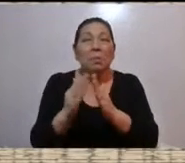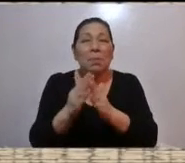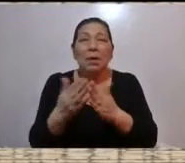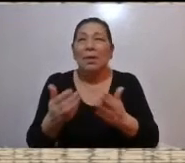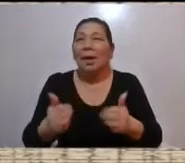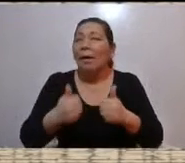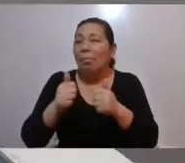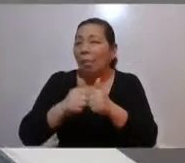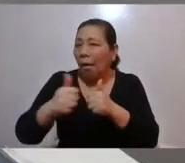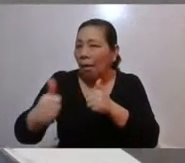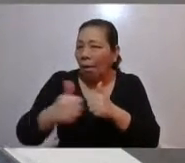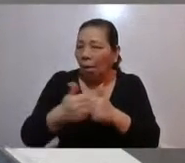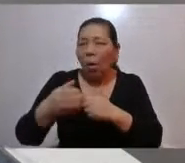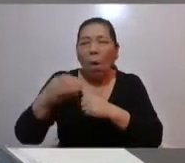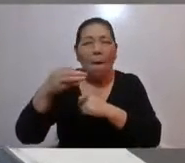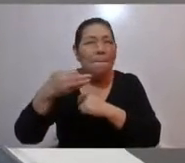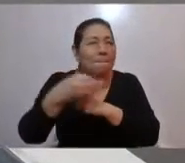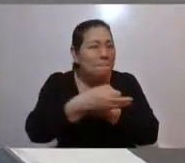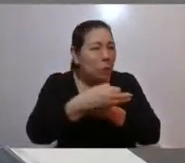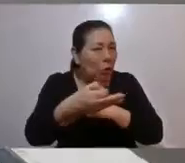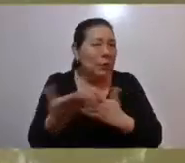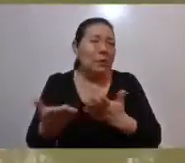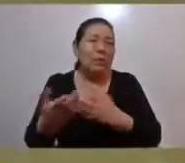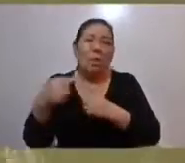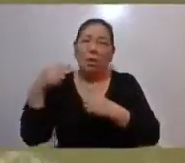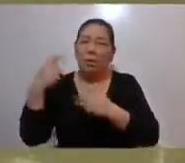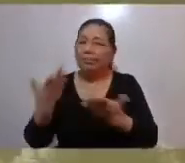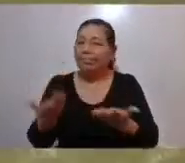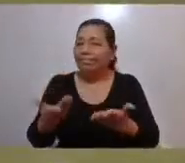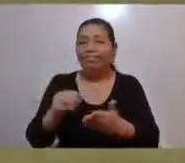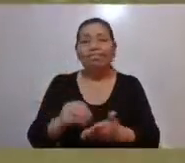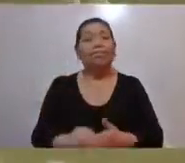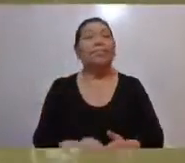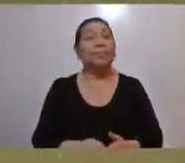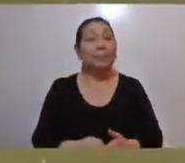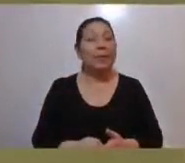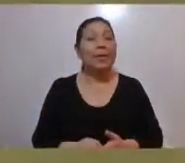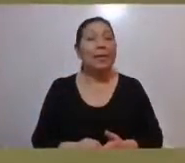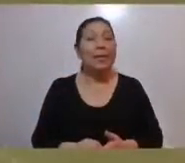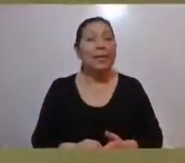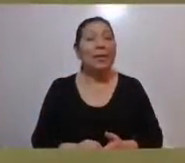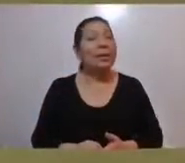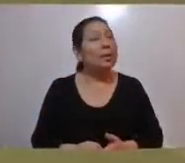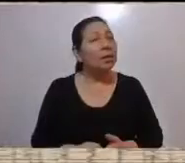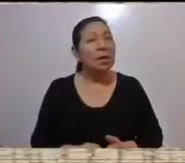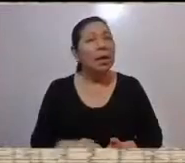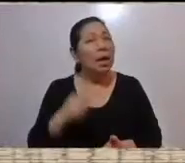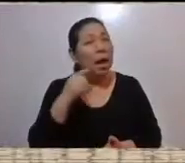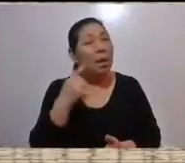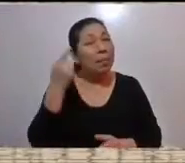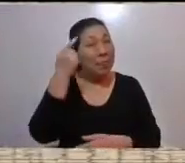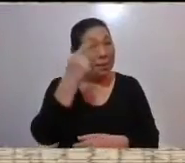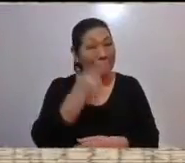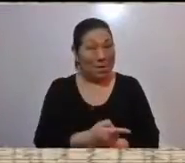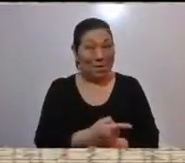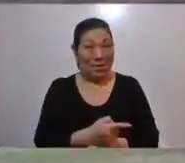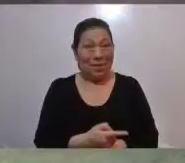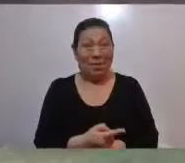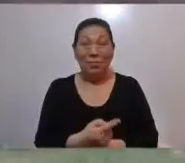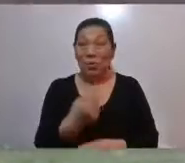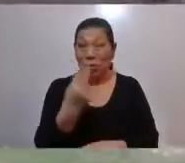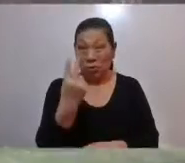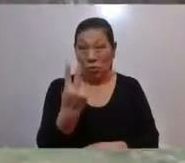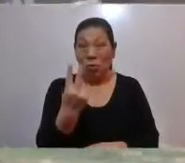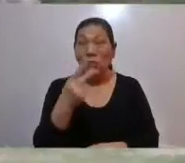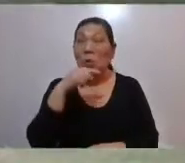y viviendo en lugares alejados o en espacios rurales de nuestro país. Bien. Las demandantes en